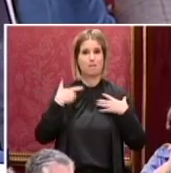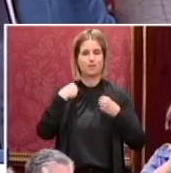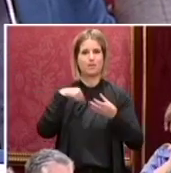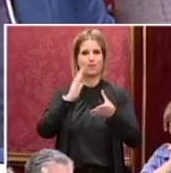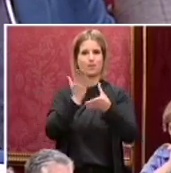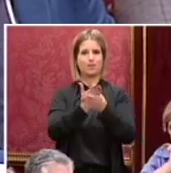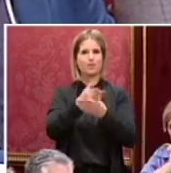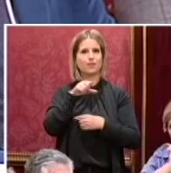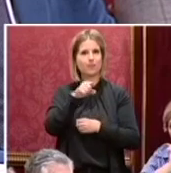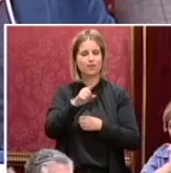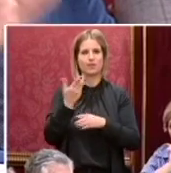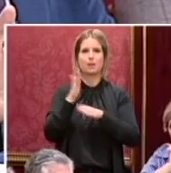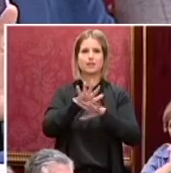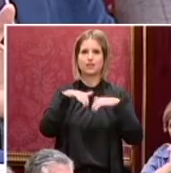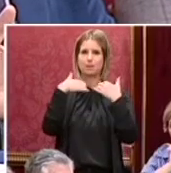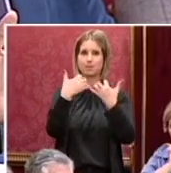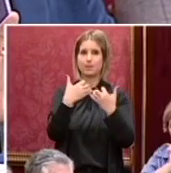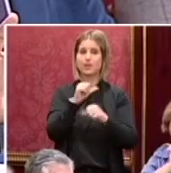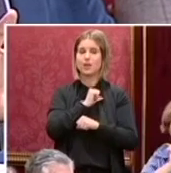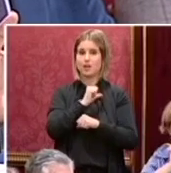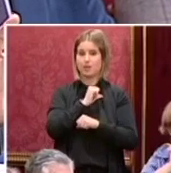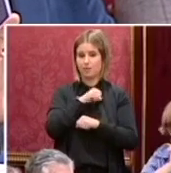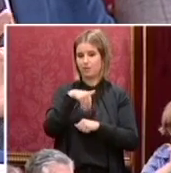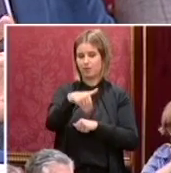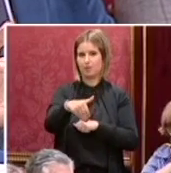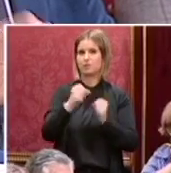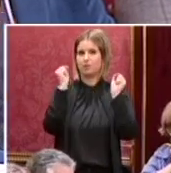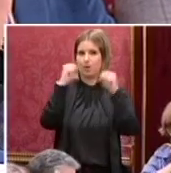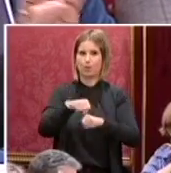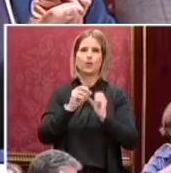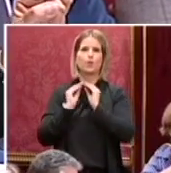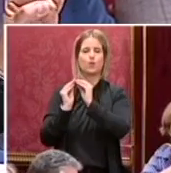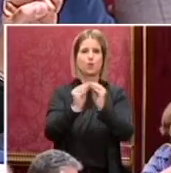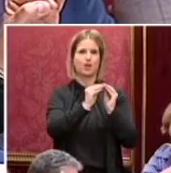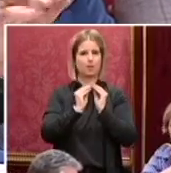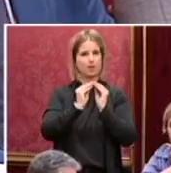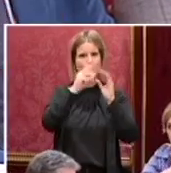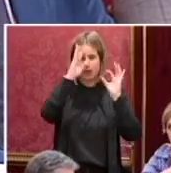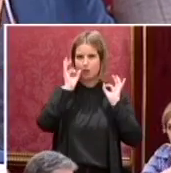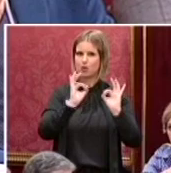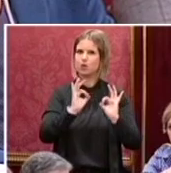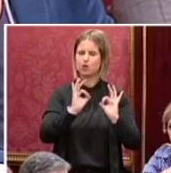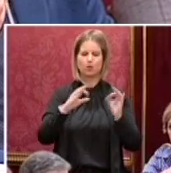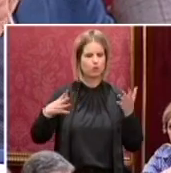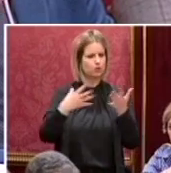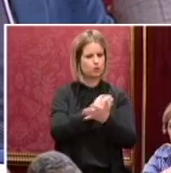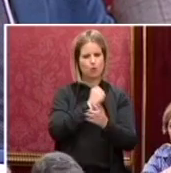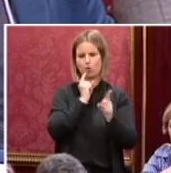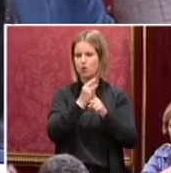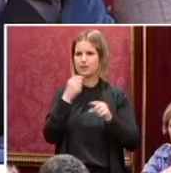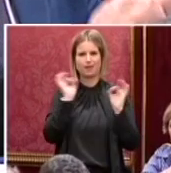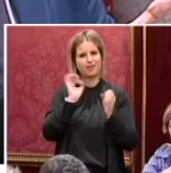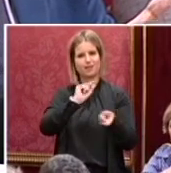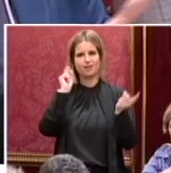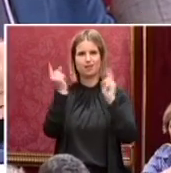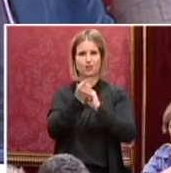venga a pleno. Espero que se apruebe, evidentemente, por unanimidad, porque no debería de tener ni una sola mancha, todo lo contrario, y